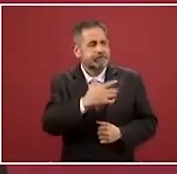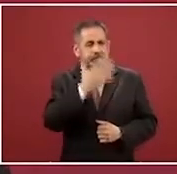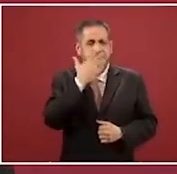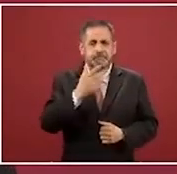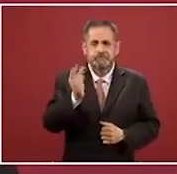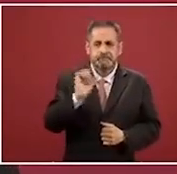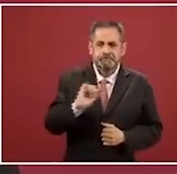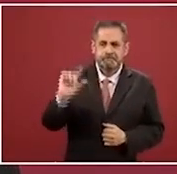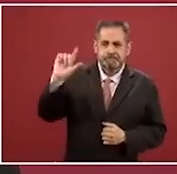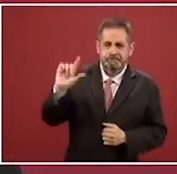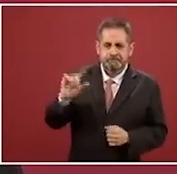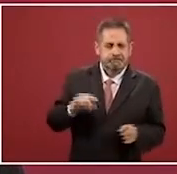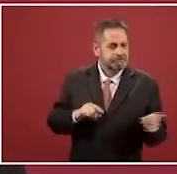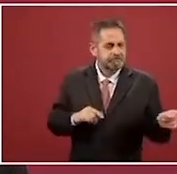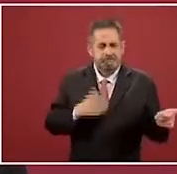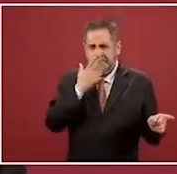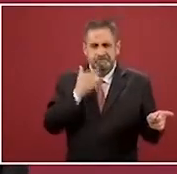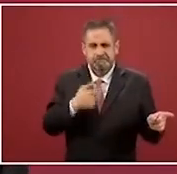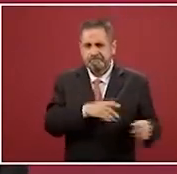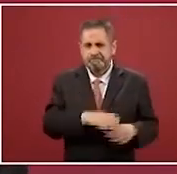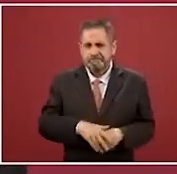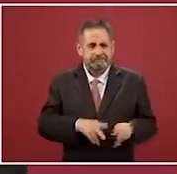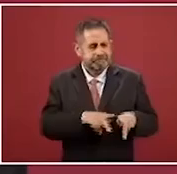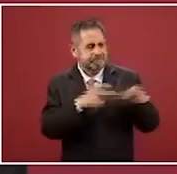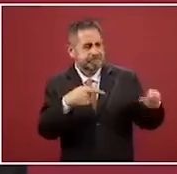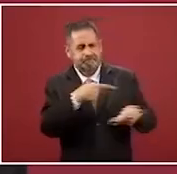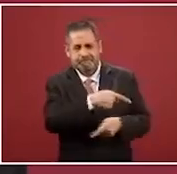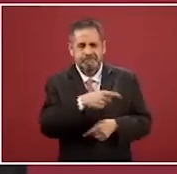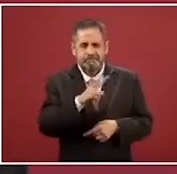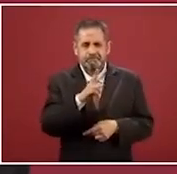profesionalismo. No conocen